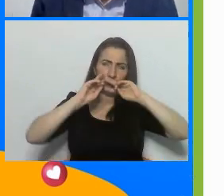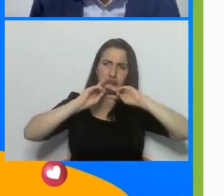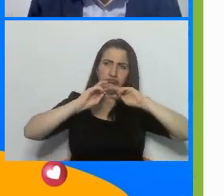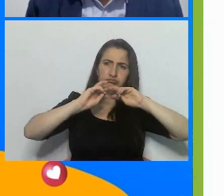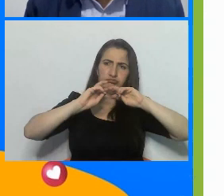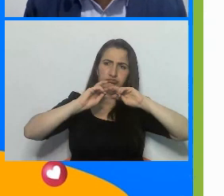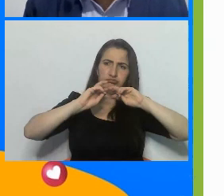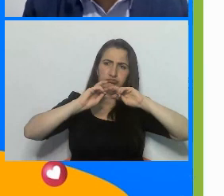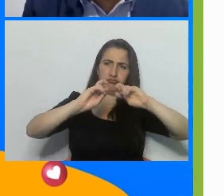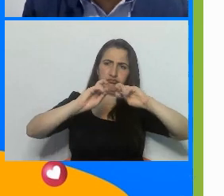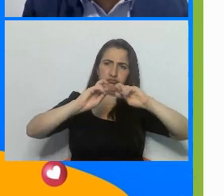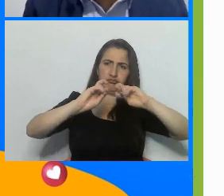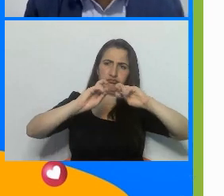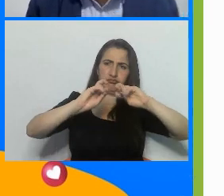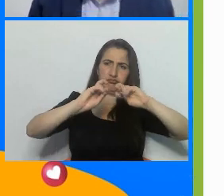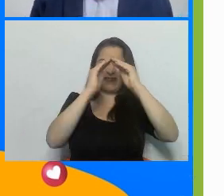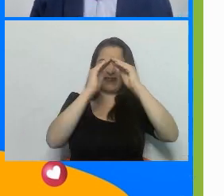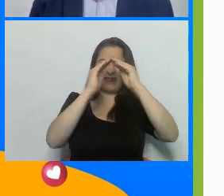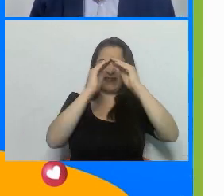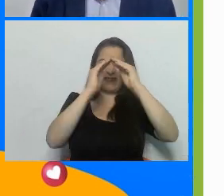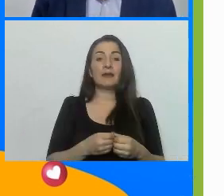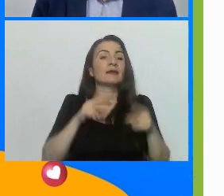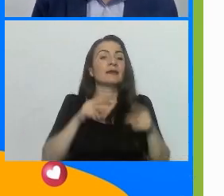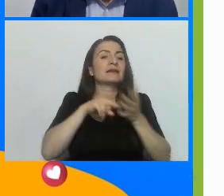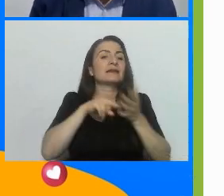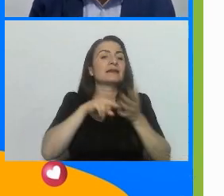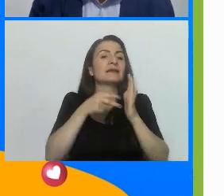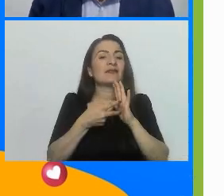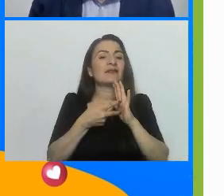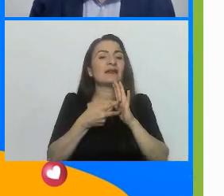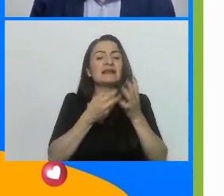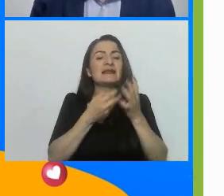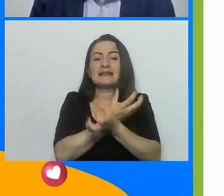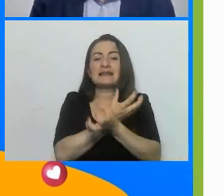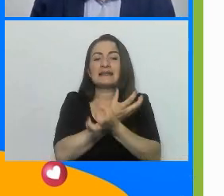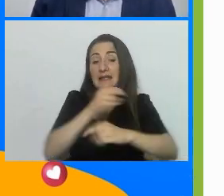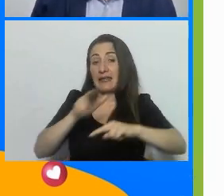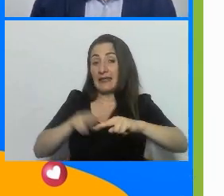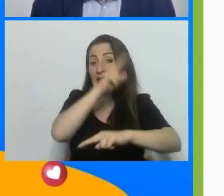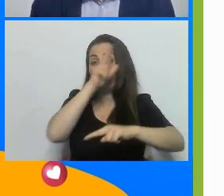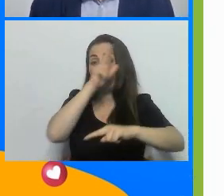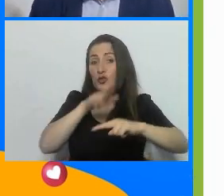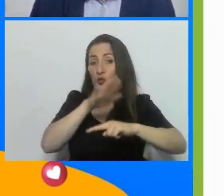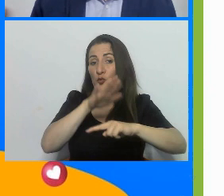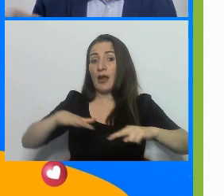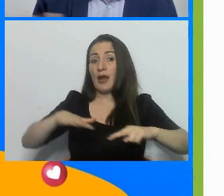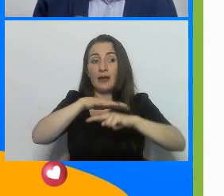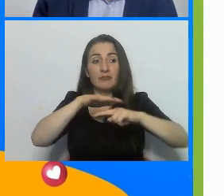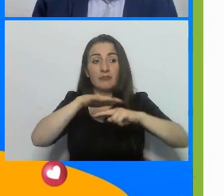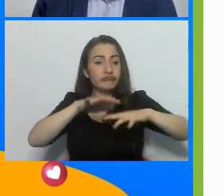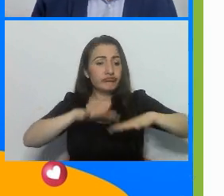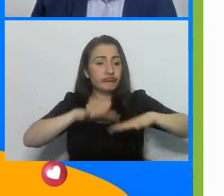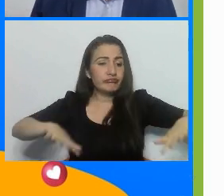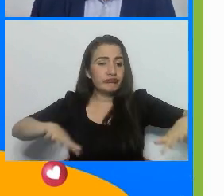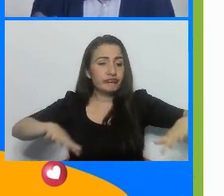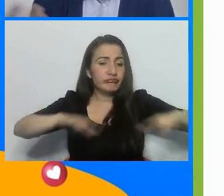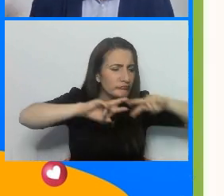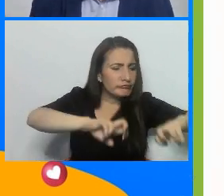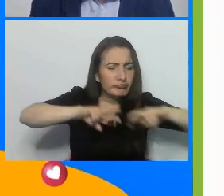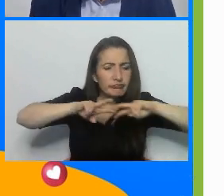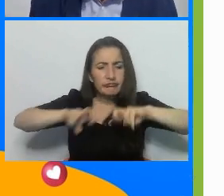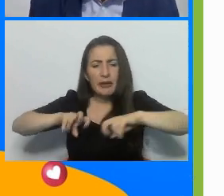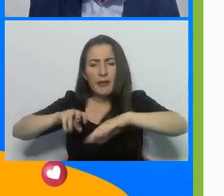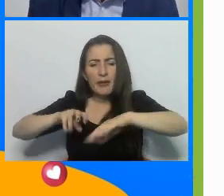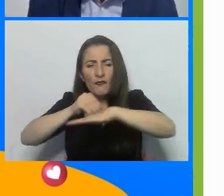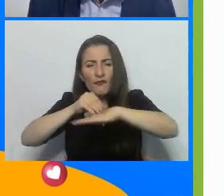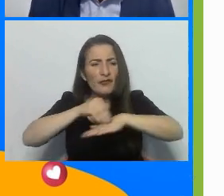casa, la ecología entonces es una ciencia natural, ¿sí? Porque se encarga de estudiar todos los fenómenos que se suceden